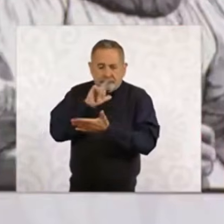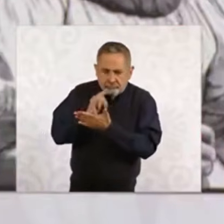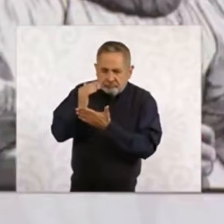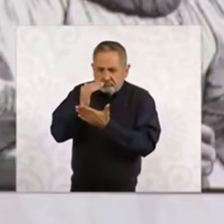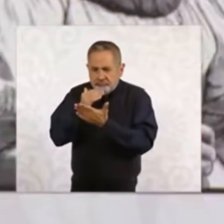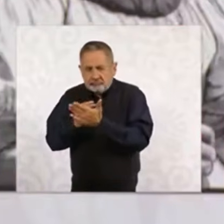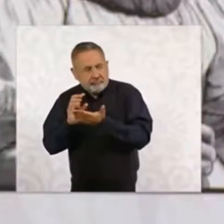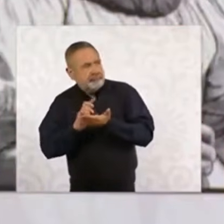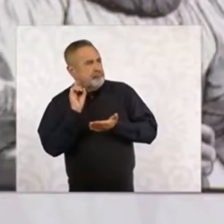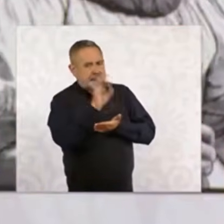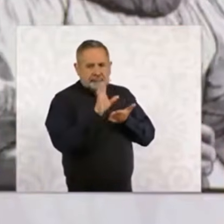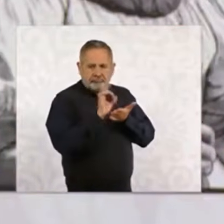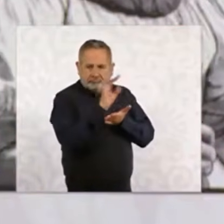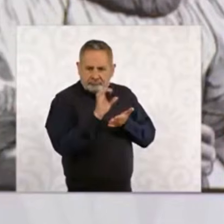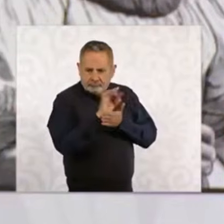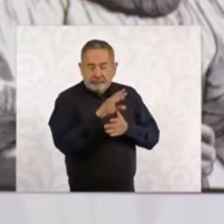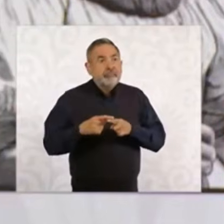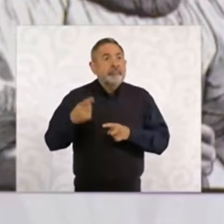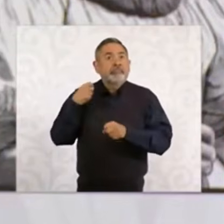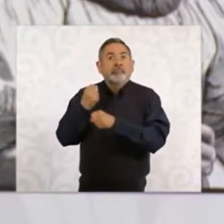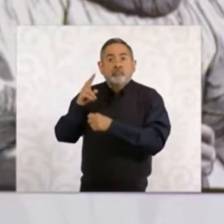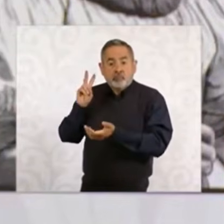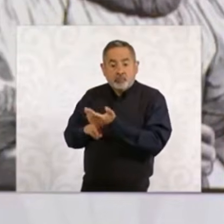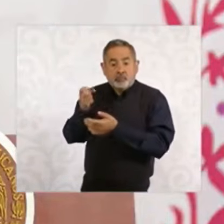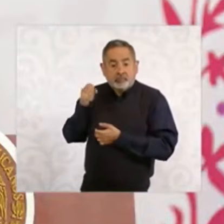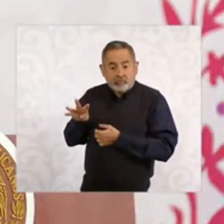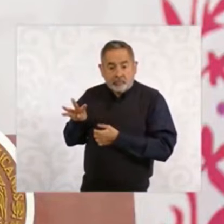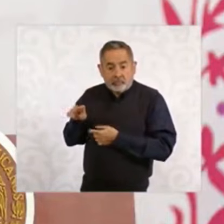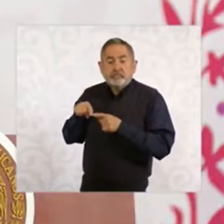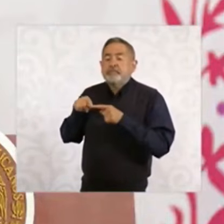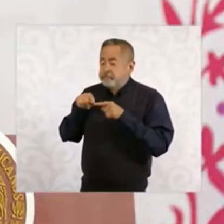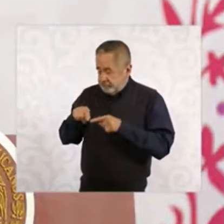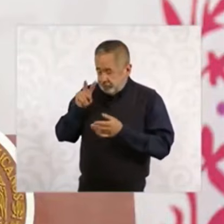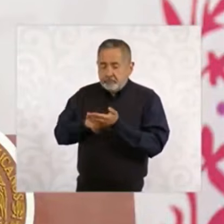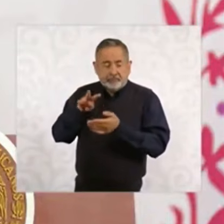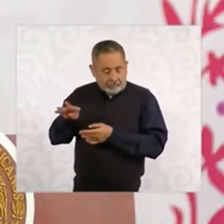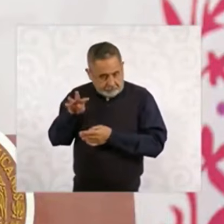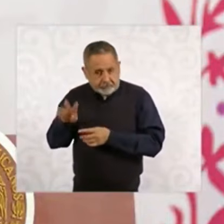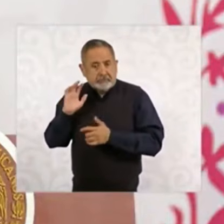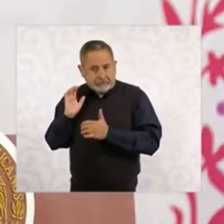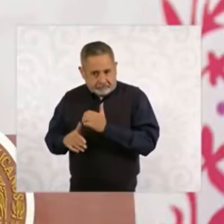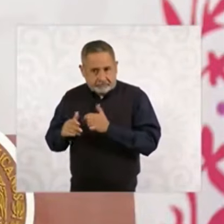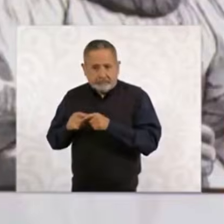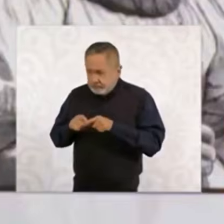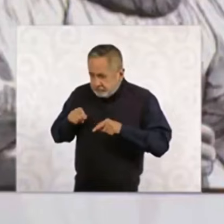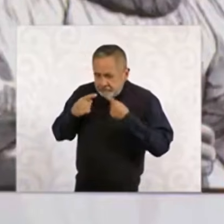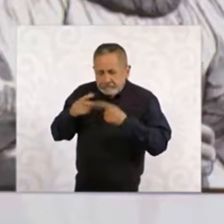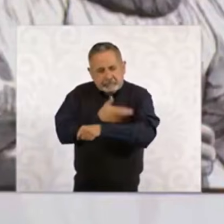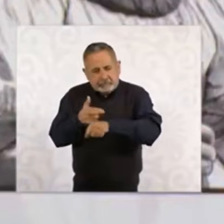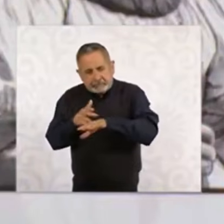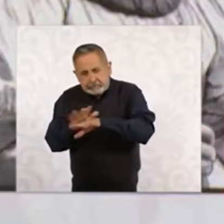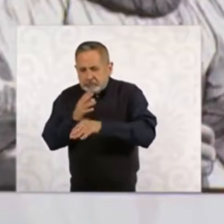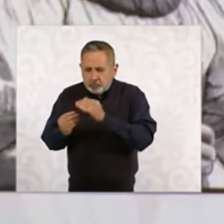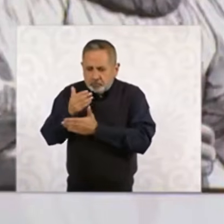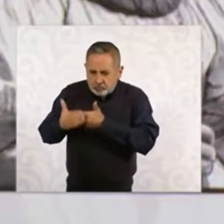colectivos, cómo desde 2019 se realizaron distintas acciones relacionadas con la comisión de búsqueda y ahora cómo